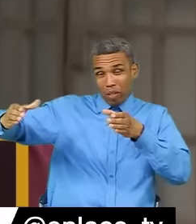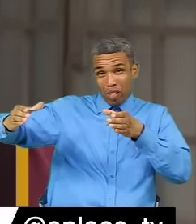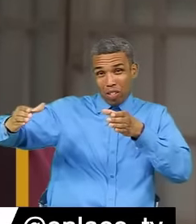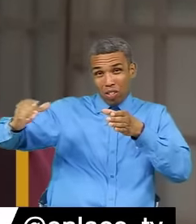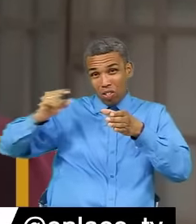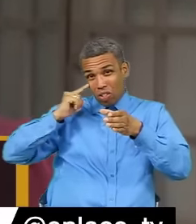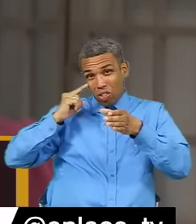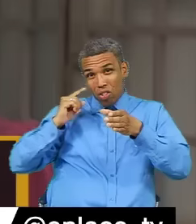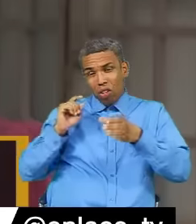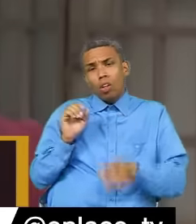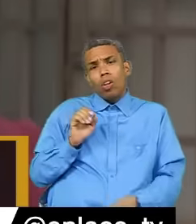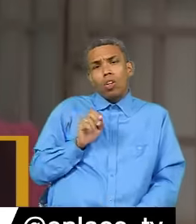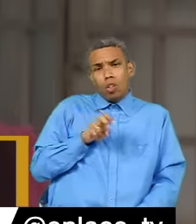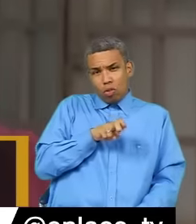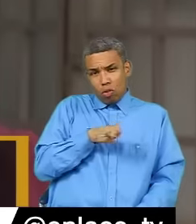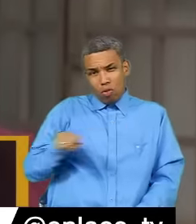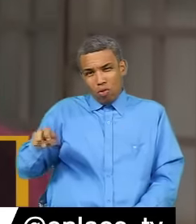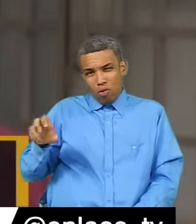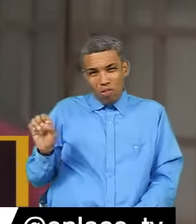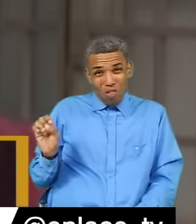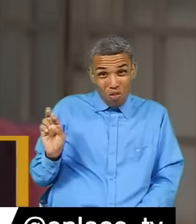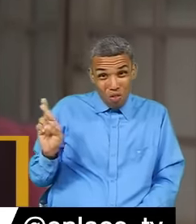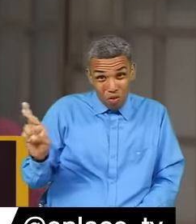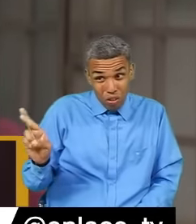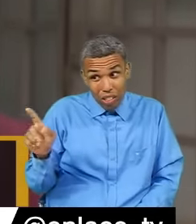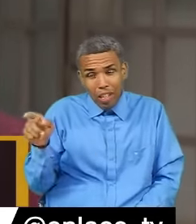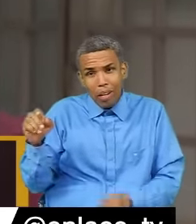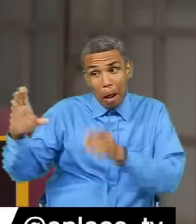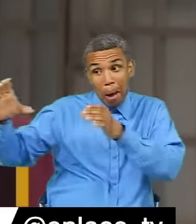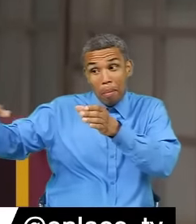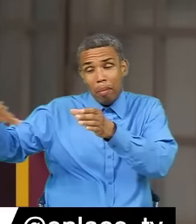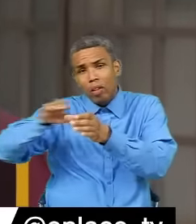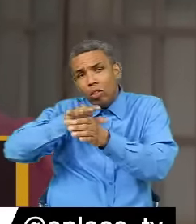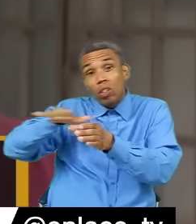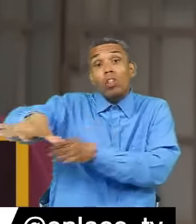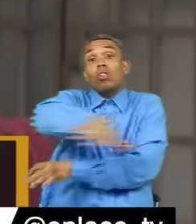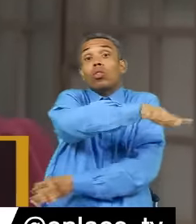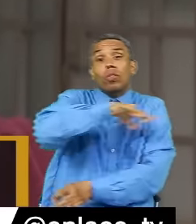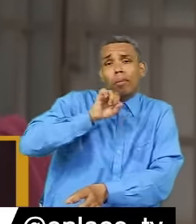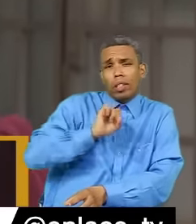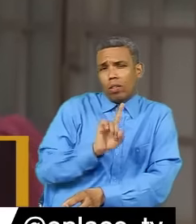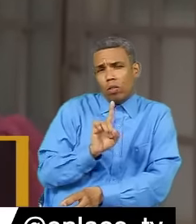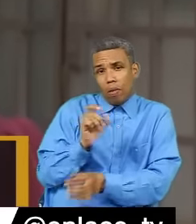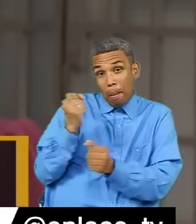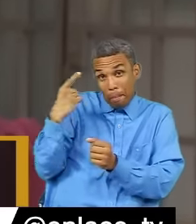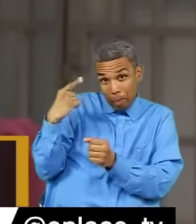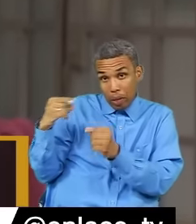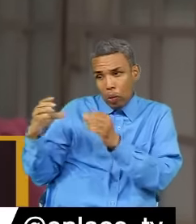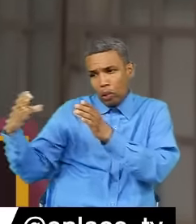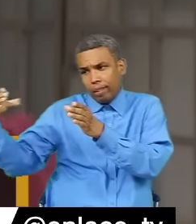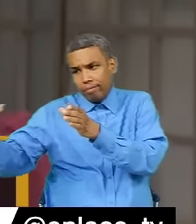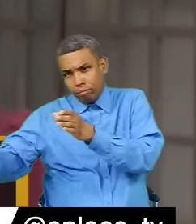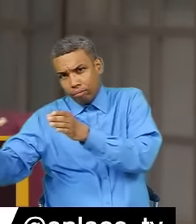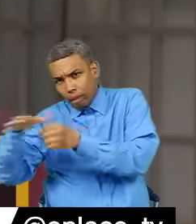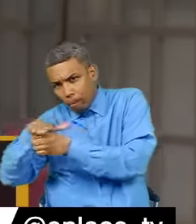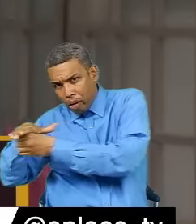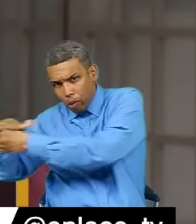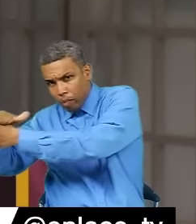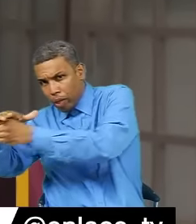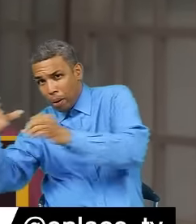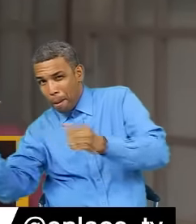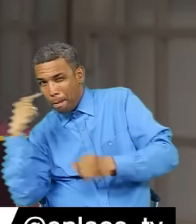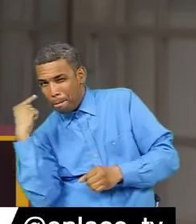año, de aquí hasta diciembre, y vamos a mirar cómo nos va. Mirando esto, entonces a partir de ahí,